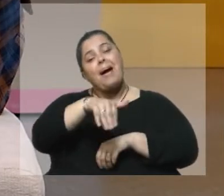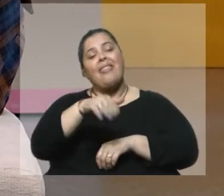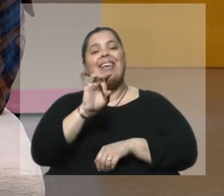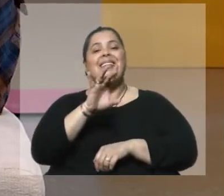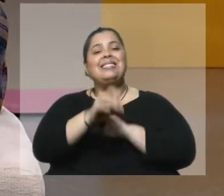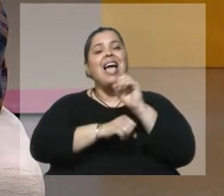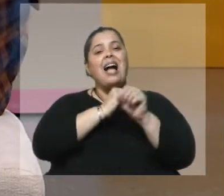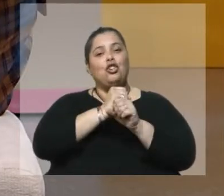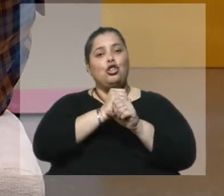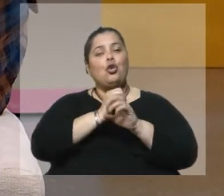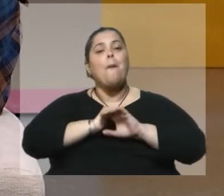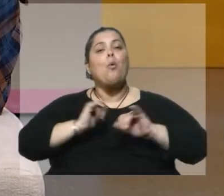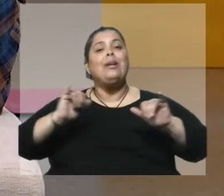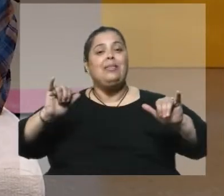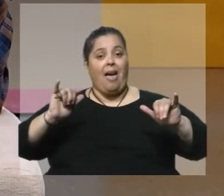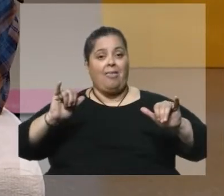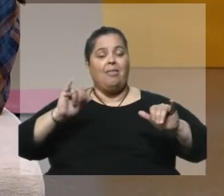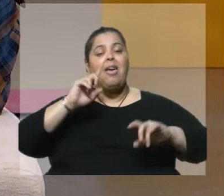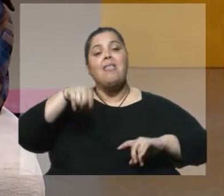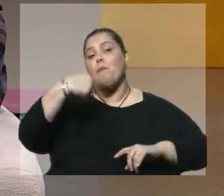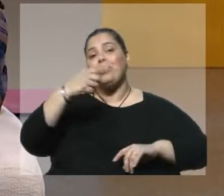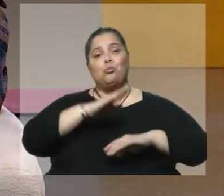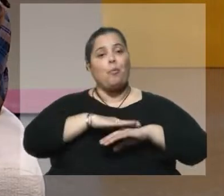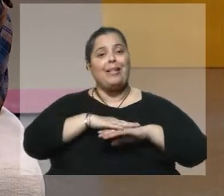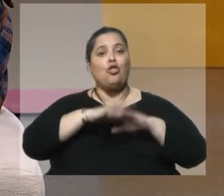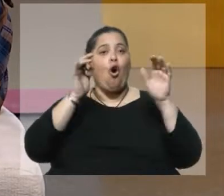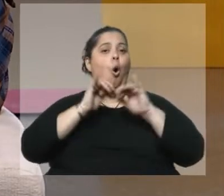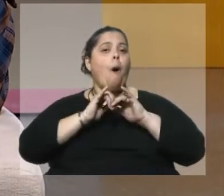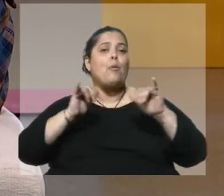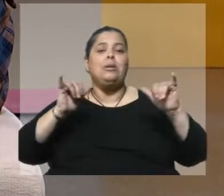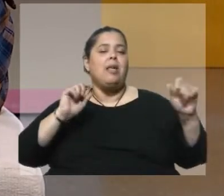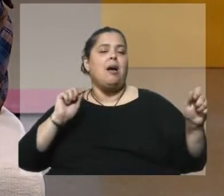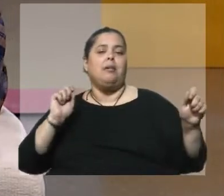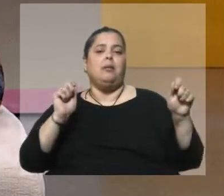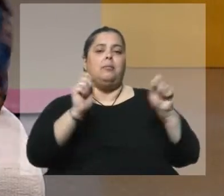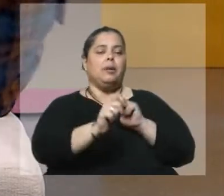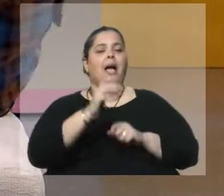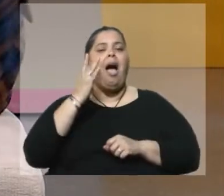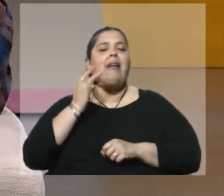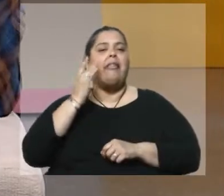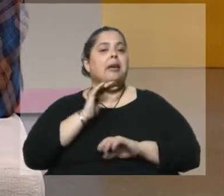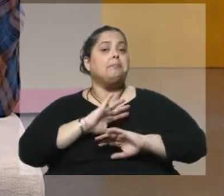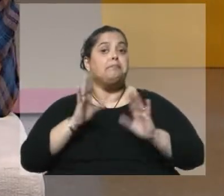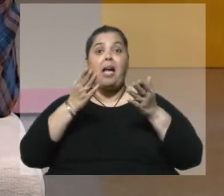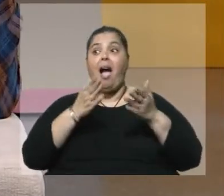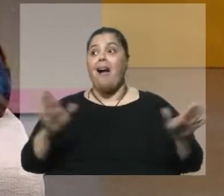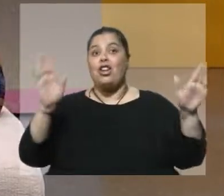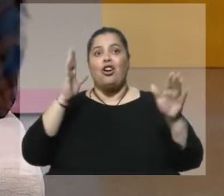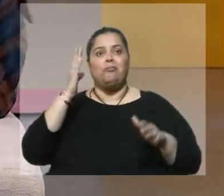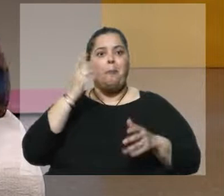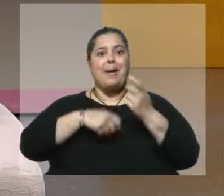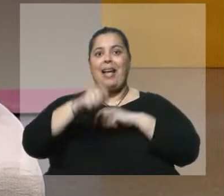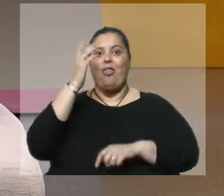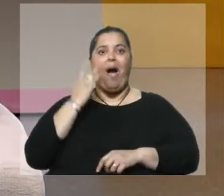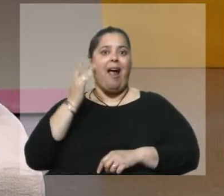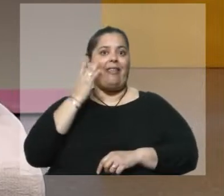publicidad. Y hubo un momento que la publicidad viró para el arte y el mercado del arte se me abrió afuera y